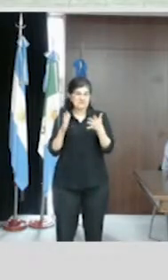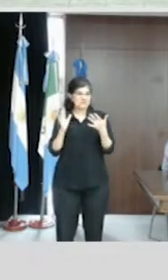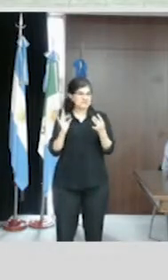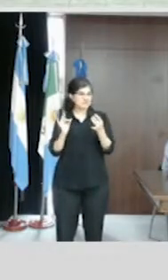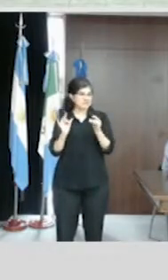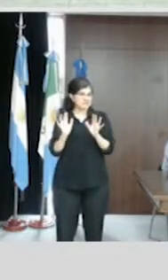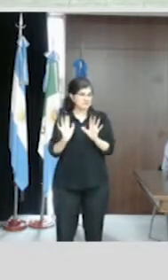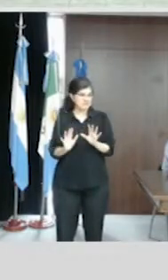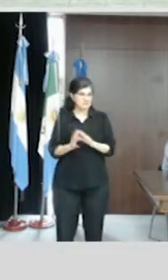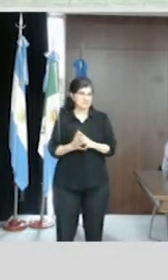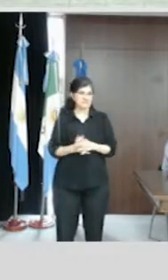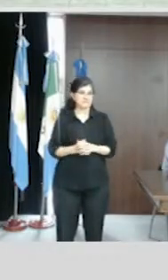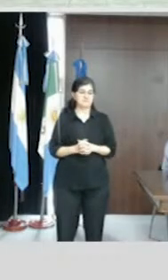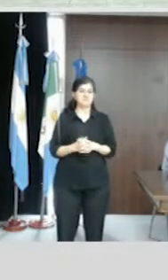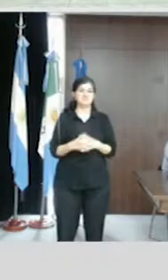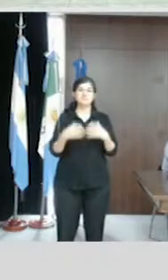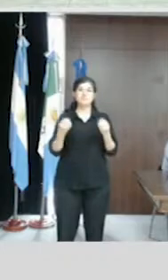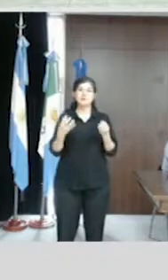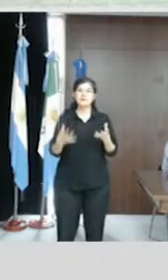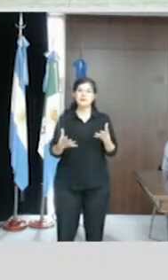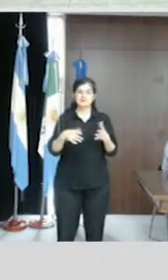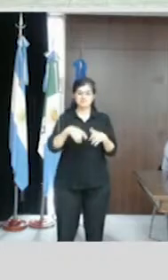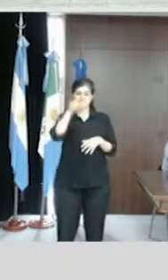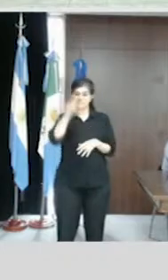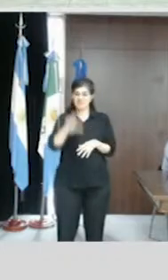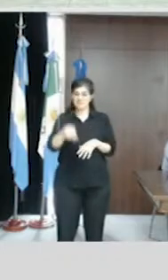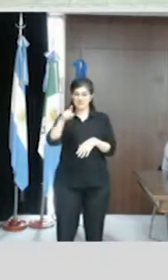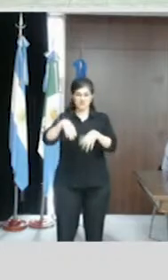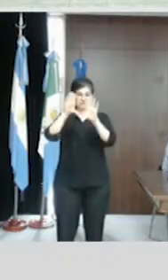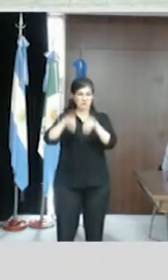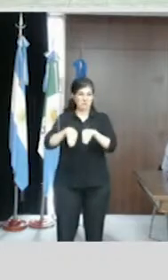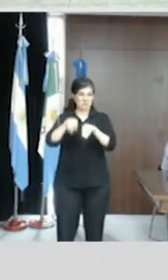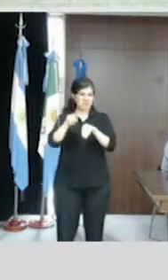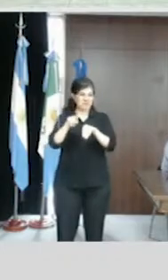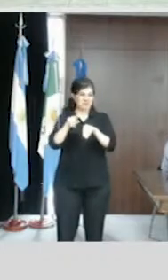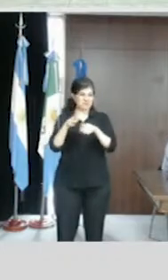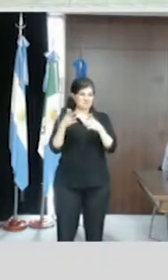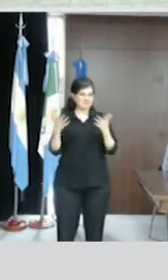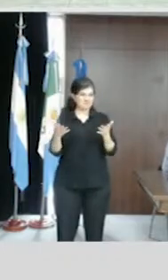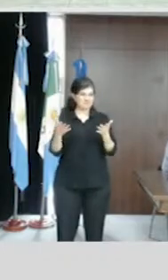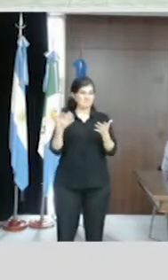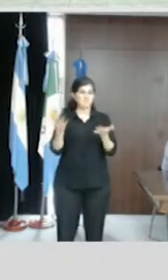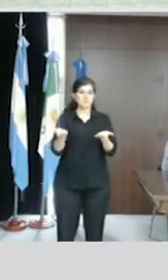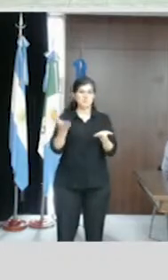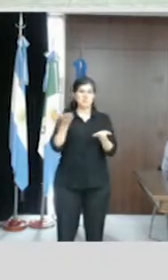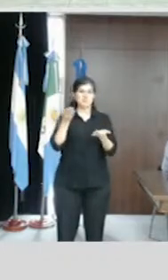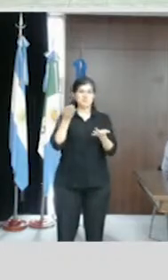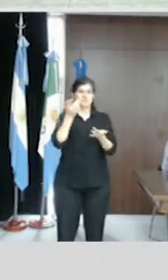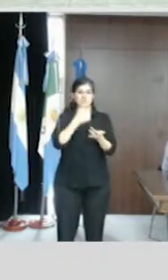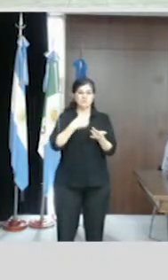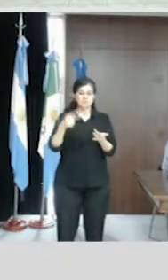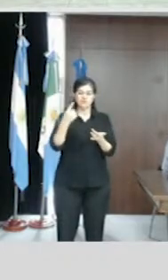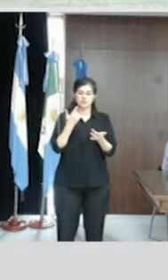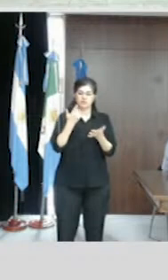¿Por qué? Porque el ser humano y su paciente es un todo, ¿sí? Nosotros vamos a tener que trabajar con el